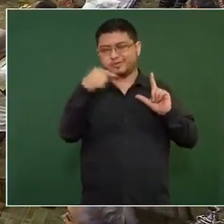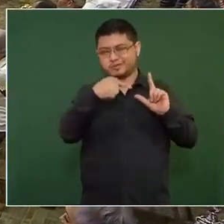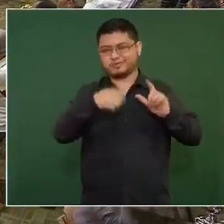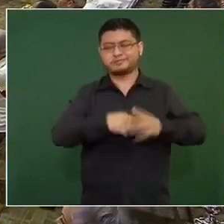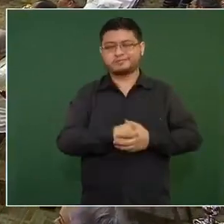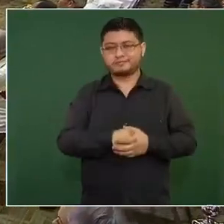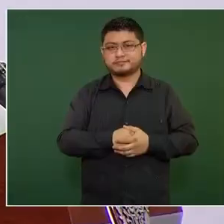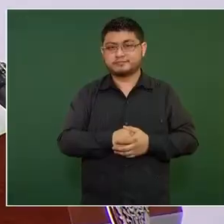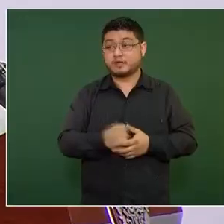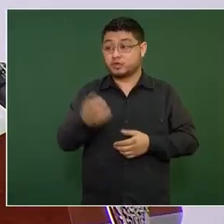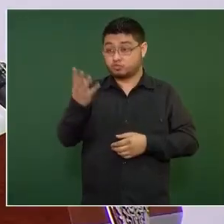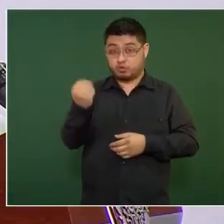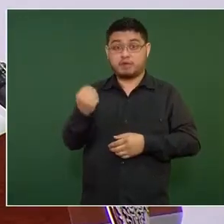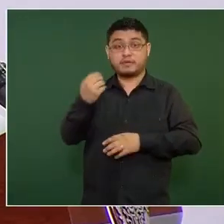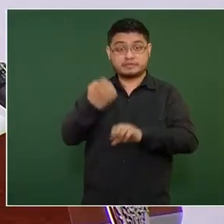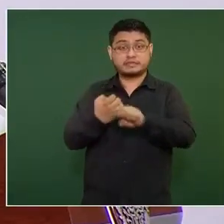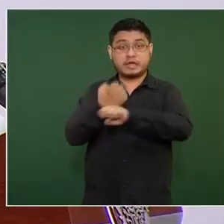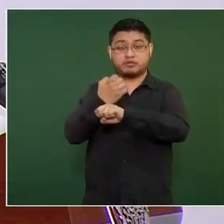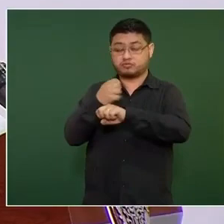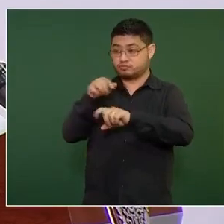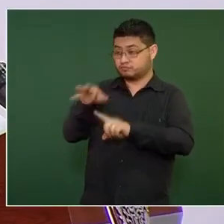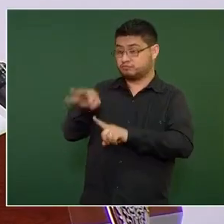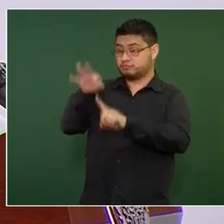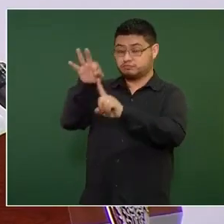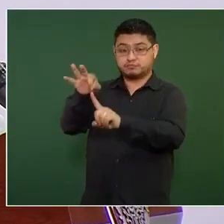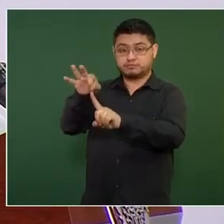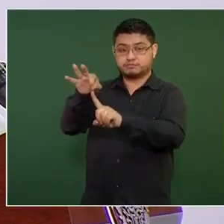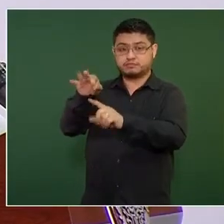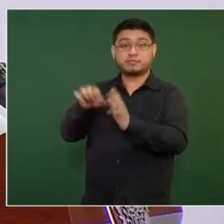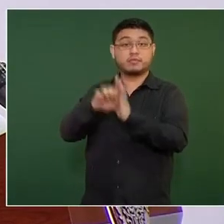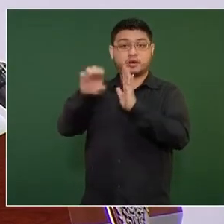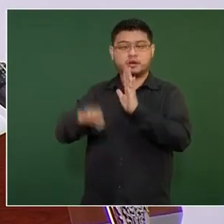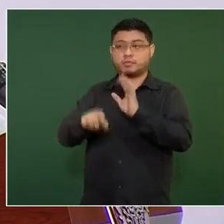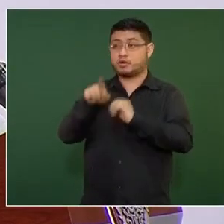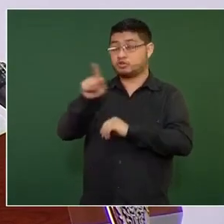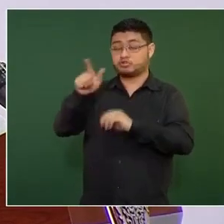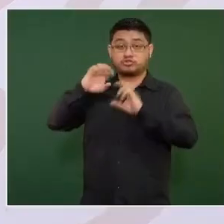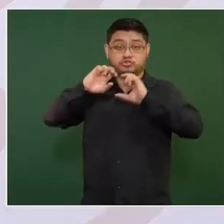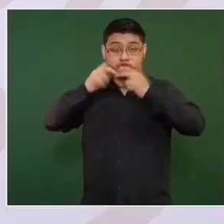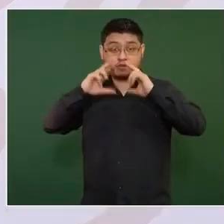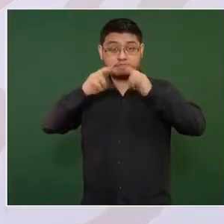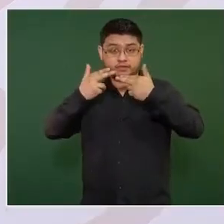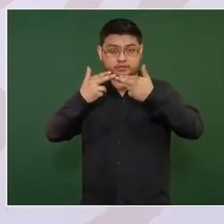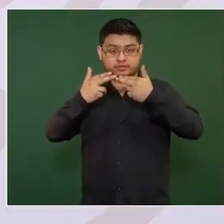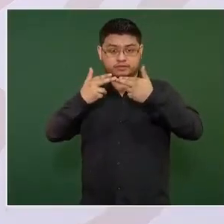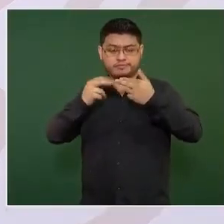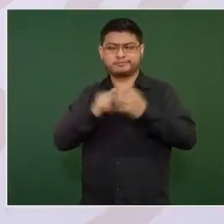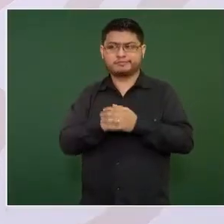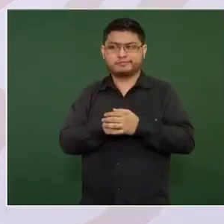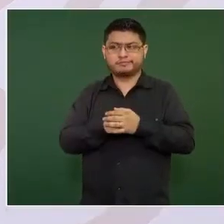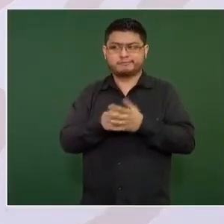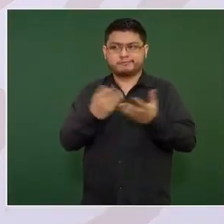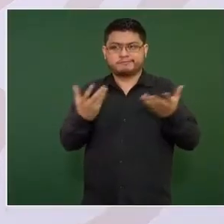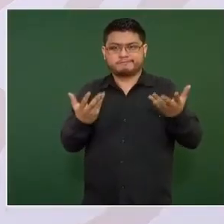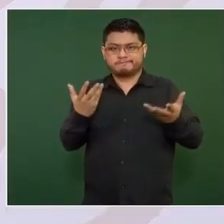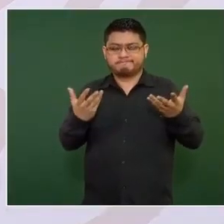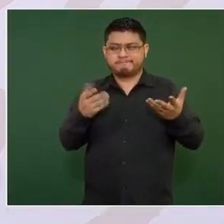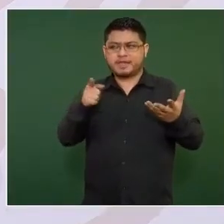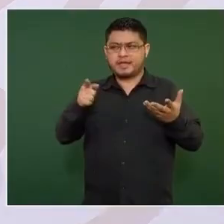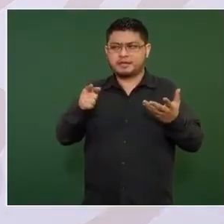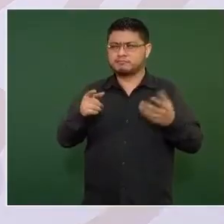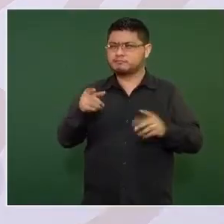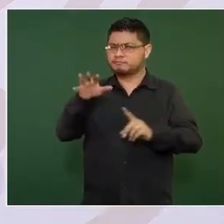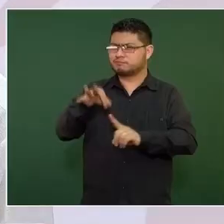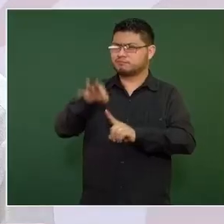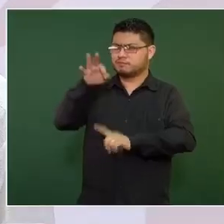de gobernador, y uno de esos estados es Chiapas. Entonces, OE estaba bien posicionado